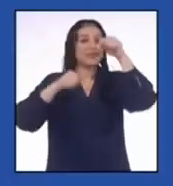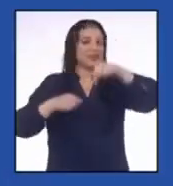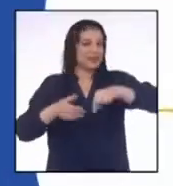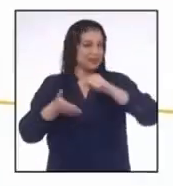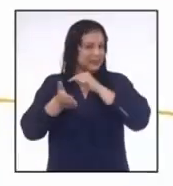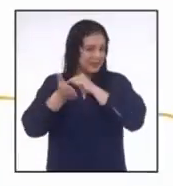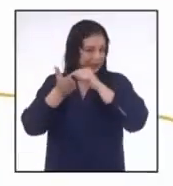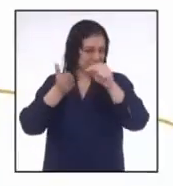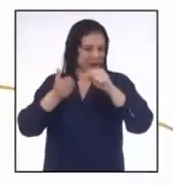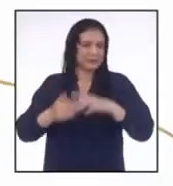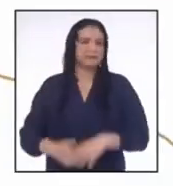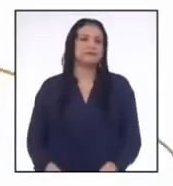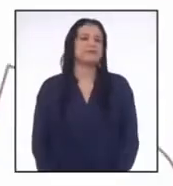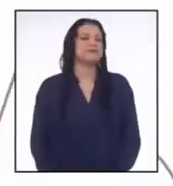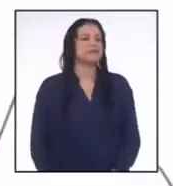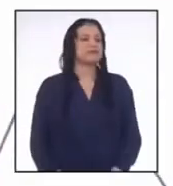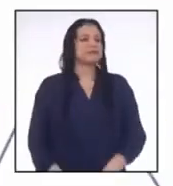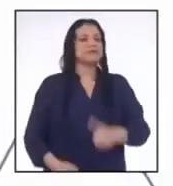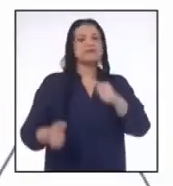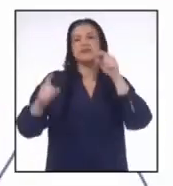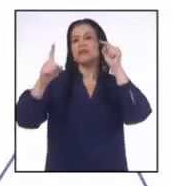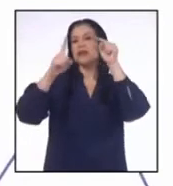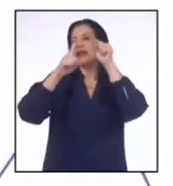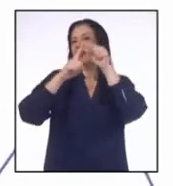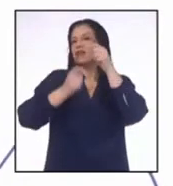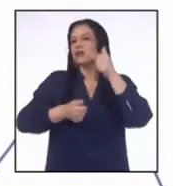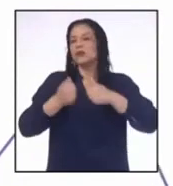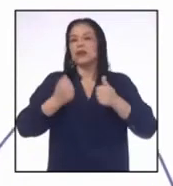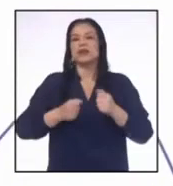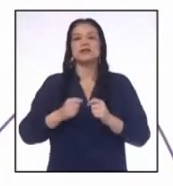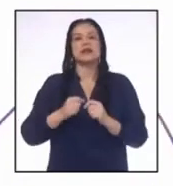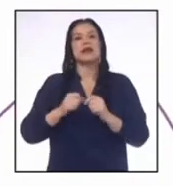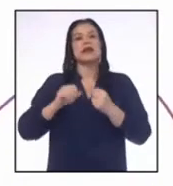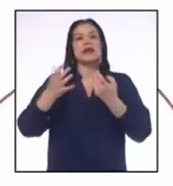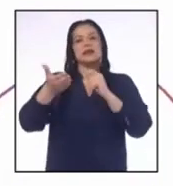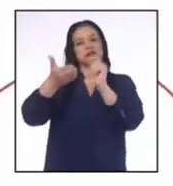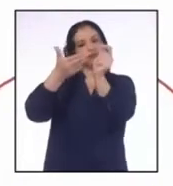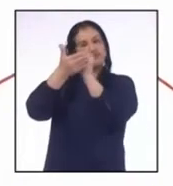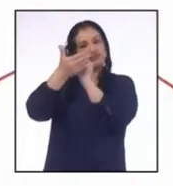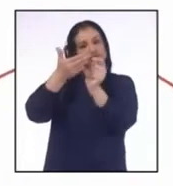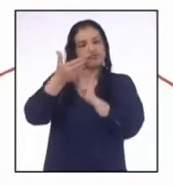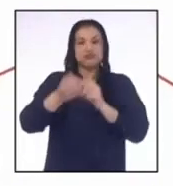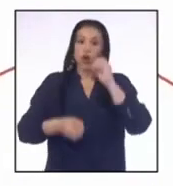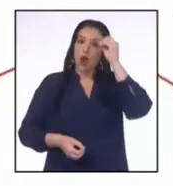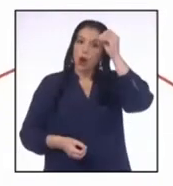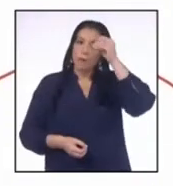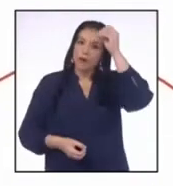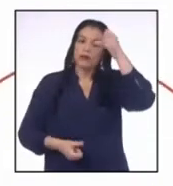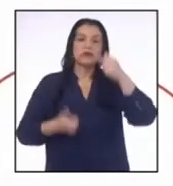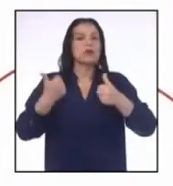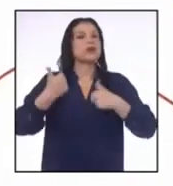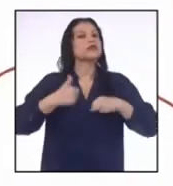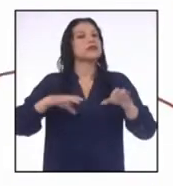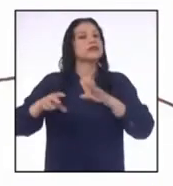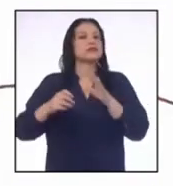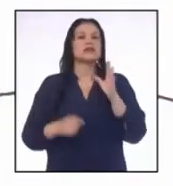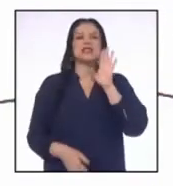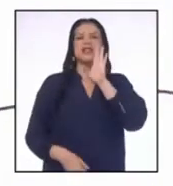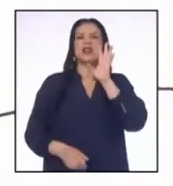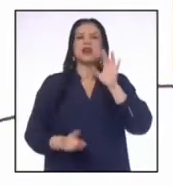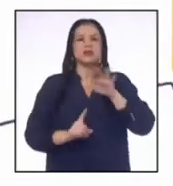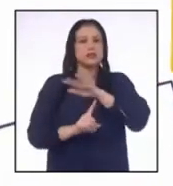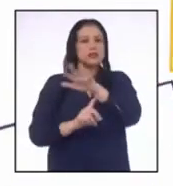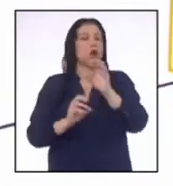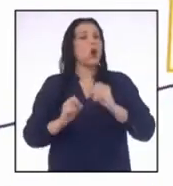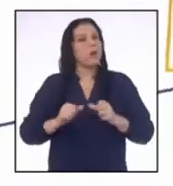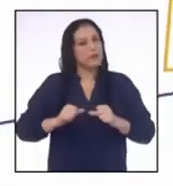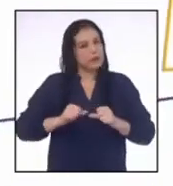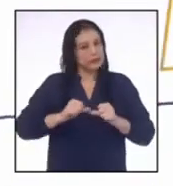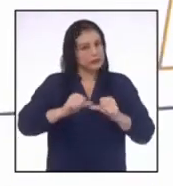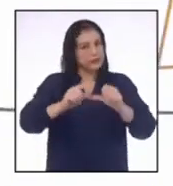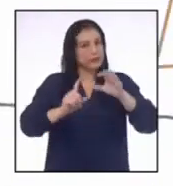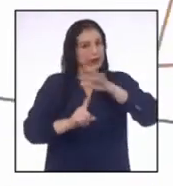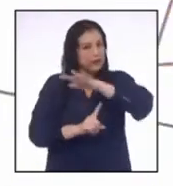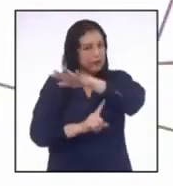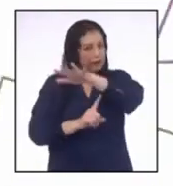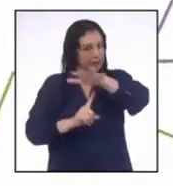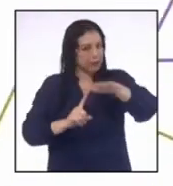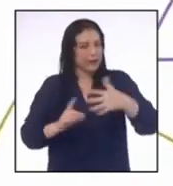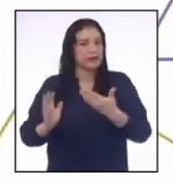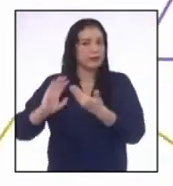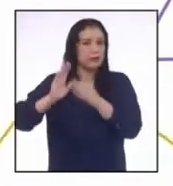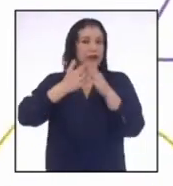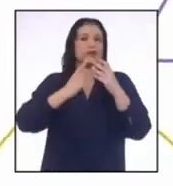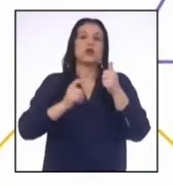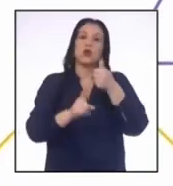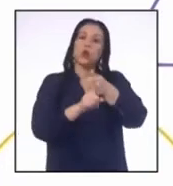semana. El reto, como bien sabemos, es escribir un artículo de opinión sobre las acciones que contaminan o preservan el ambiente en la población